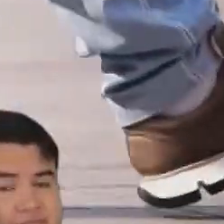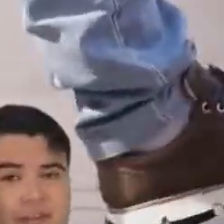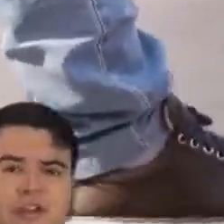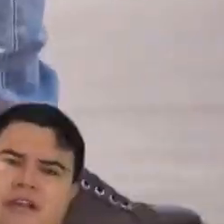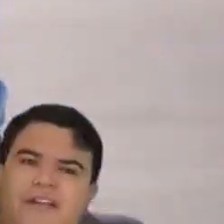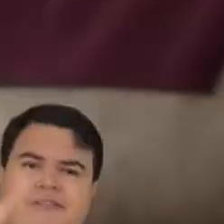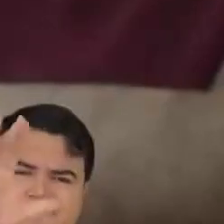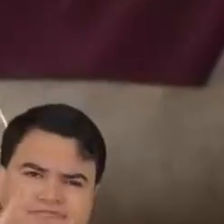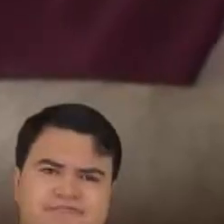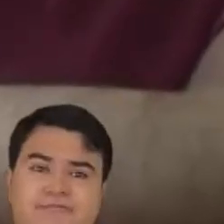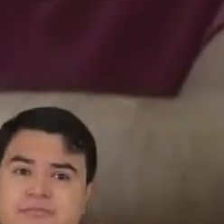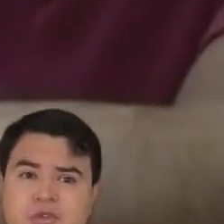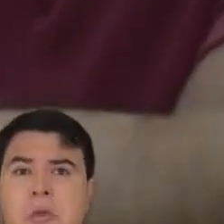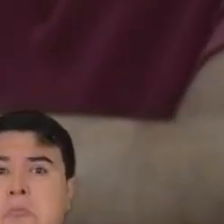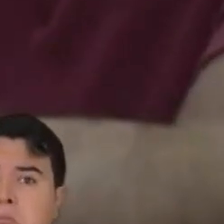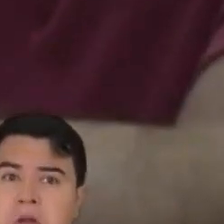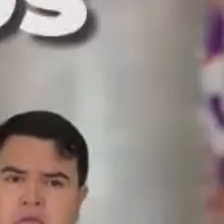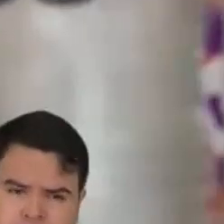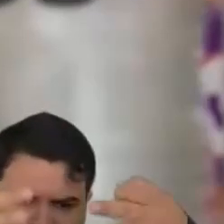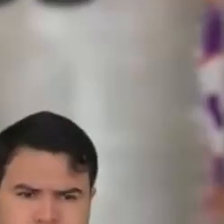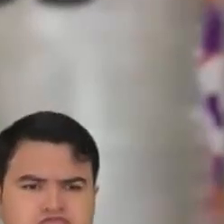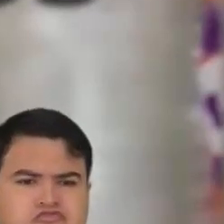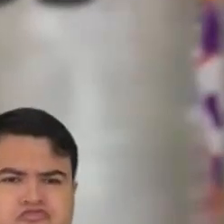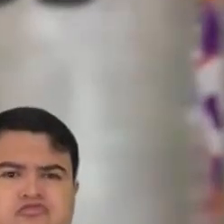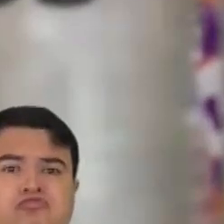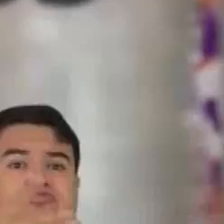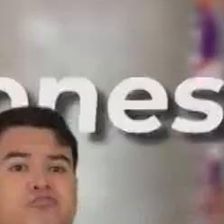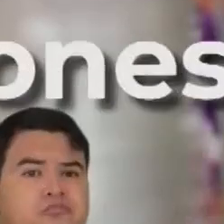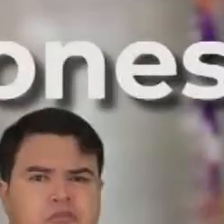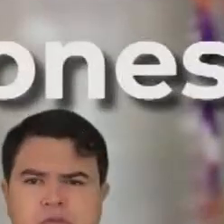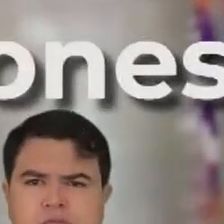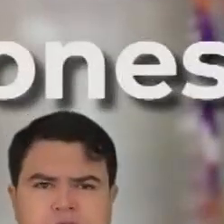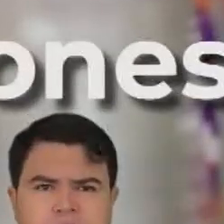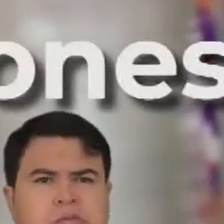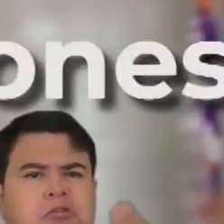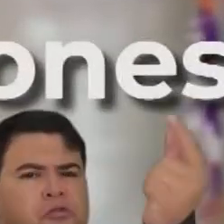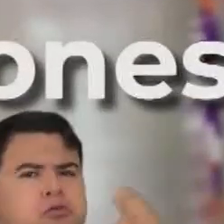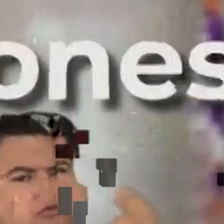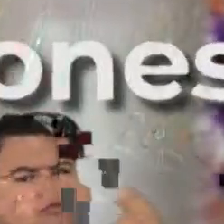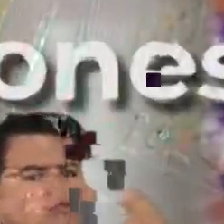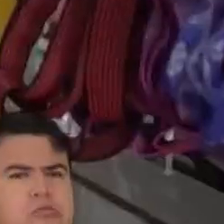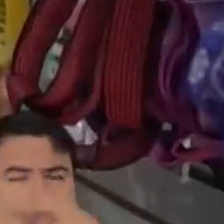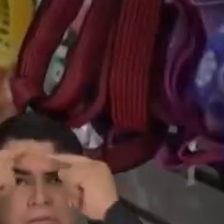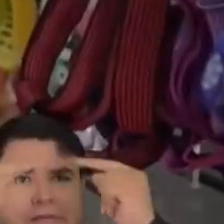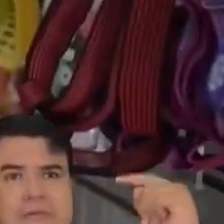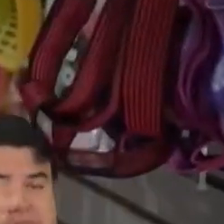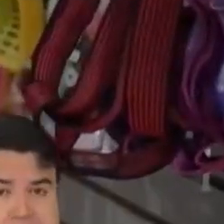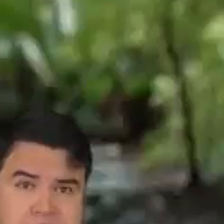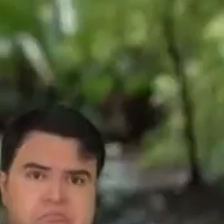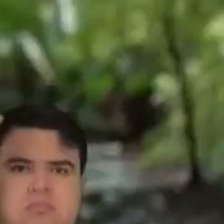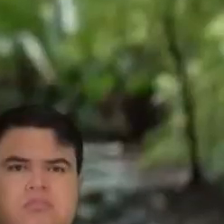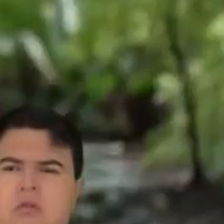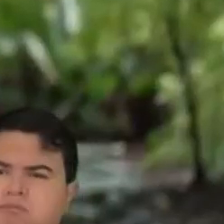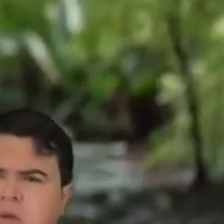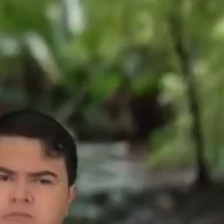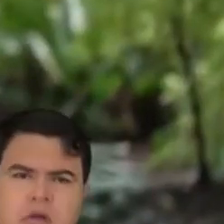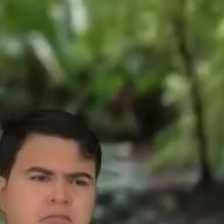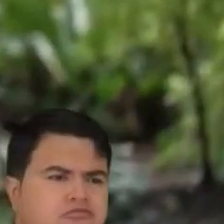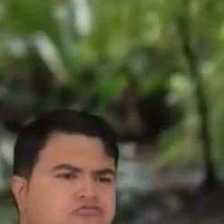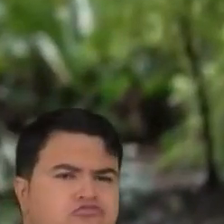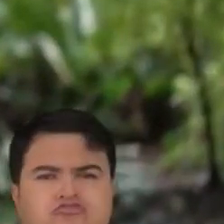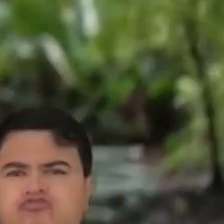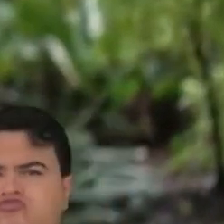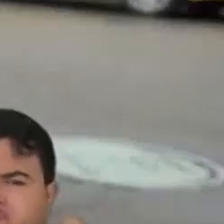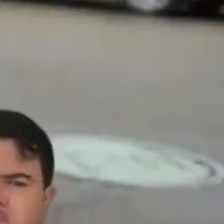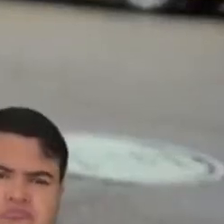los colombianos, garantizando más de 1 millón de créditos por un valor de 30 billones, superando la meta cambio. Nuestras garantías están llegando a la